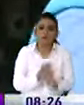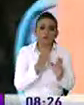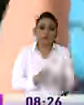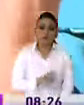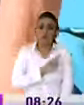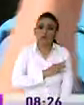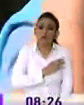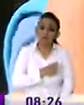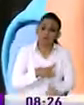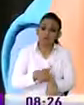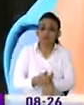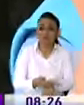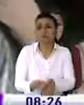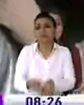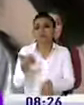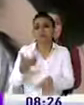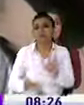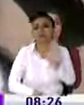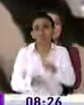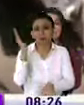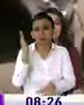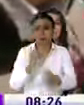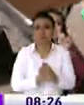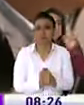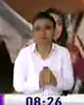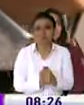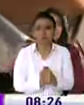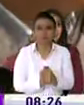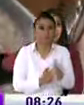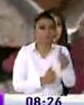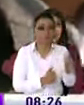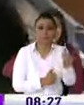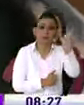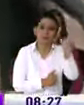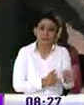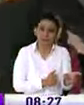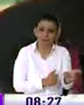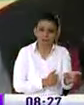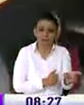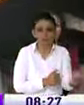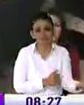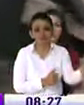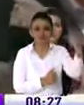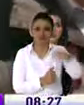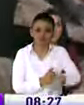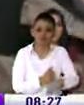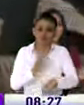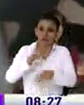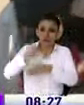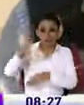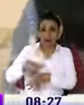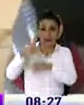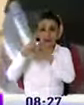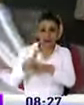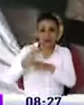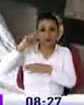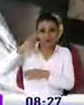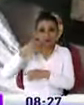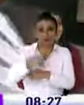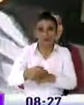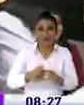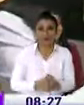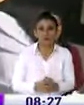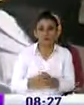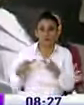rato, se van. En principio acudimos al llamado ciudadano para exponer la necesidad de arreglar un profundo hueco. Hace una semana hay